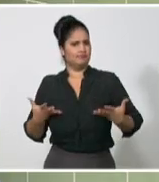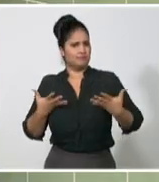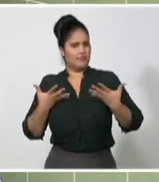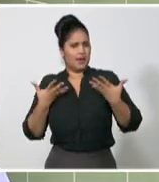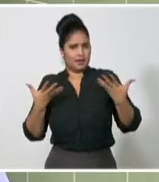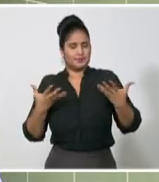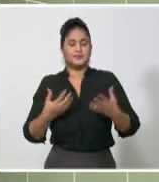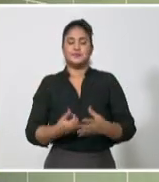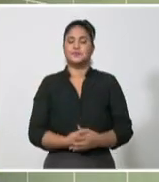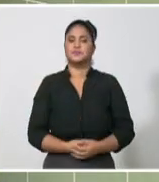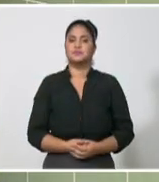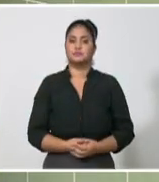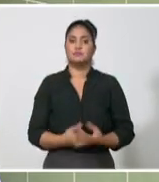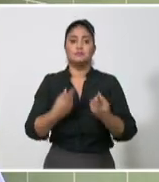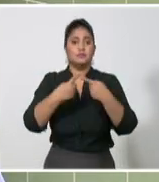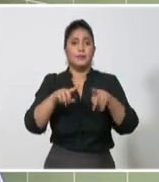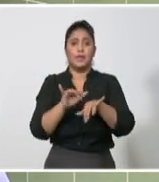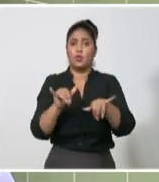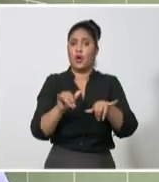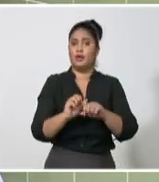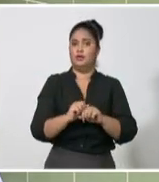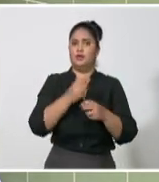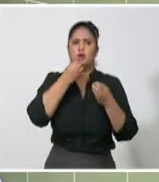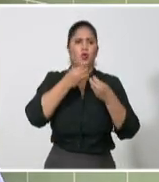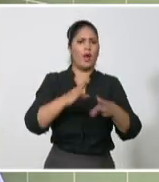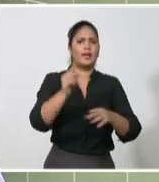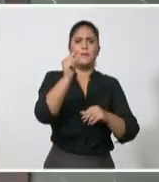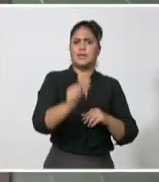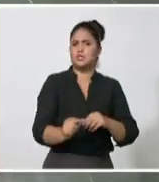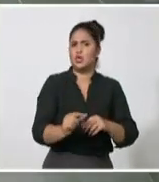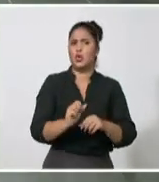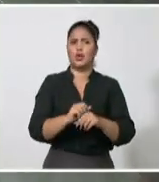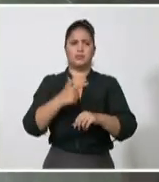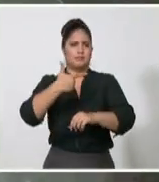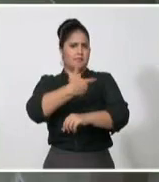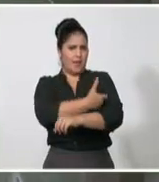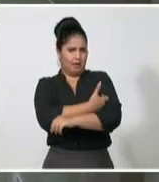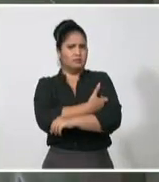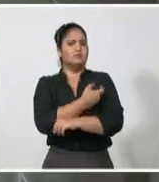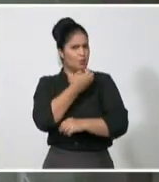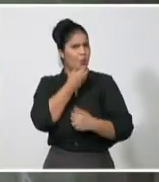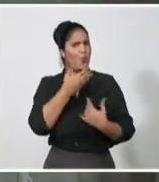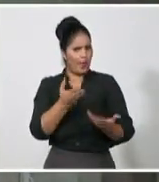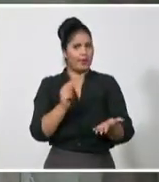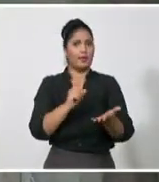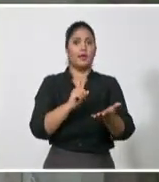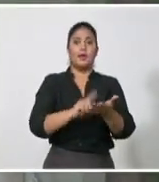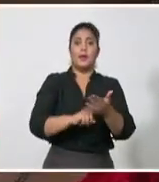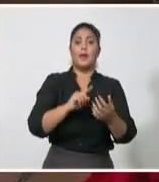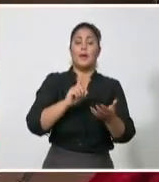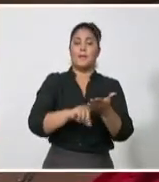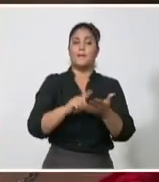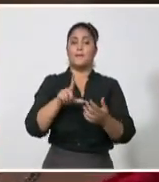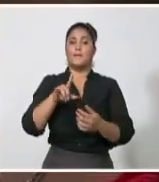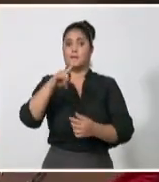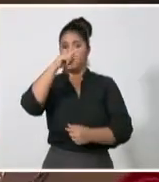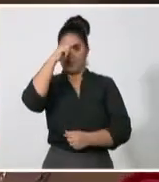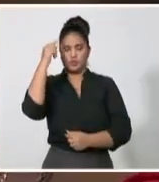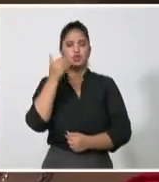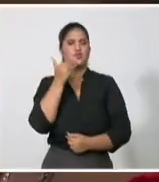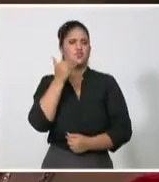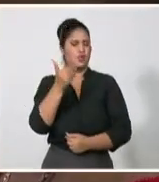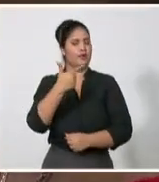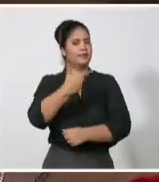para cualquier persona que haya sido inmunizada prácticamente con cualquier vacuna. Inicia hoy un nuevo camino este inmunógeno como parte